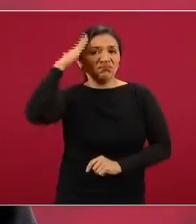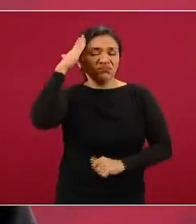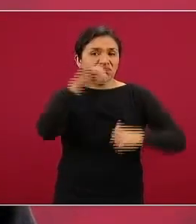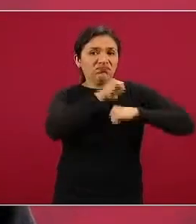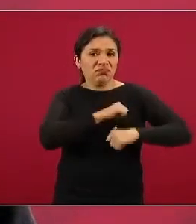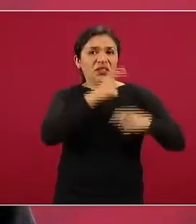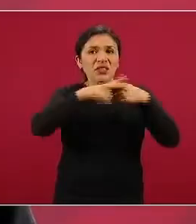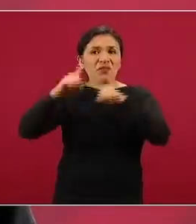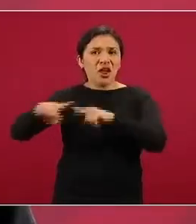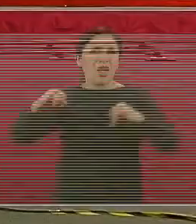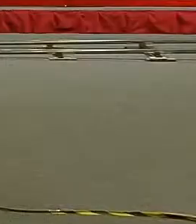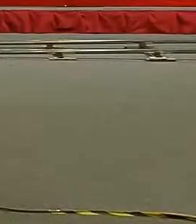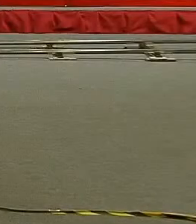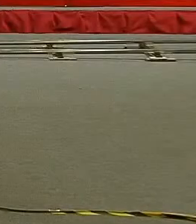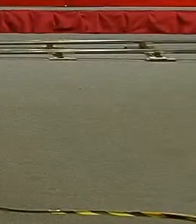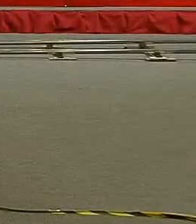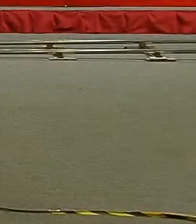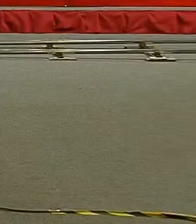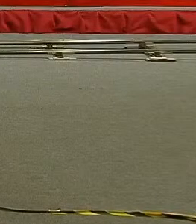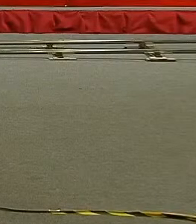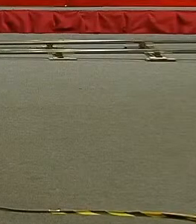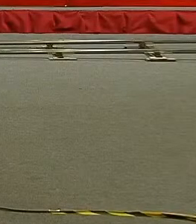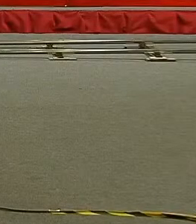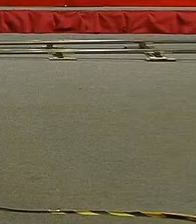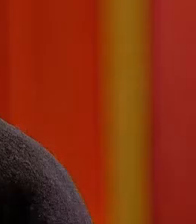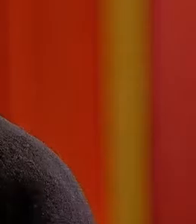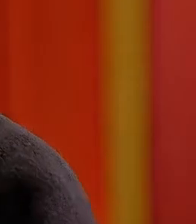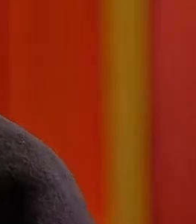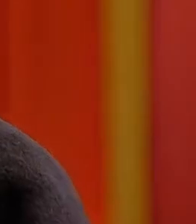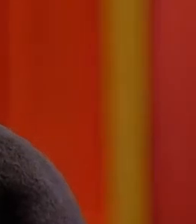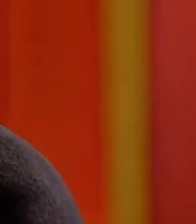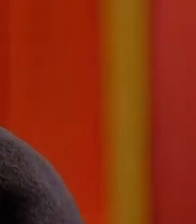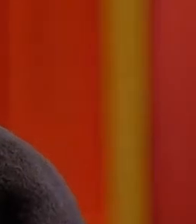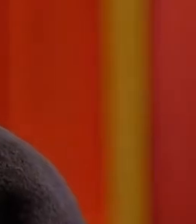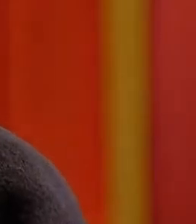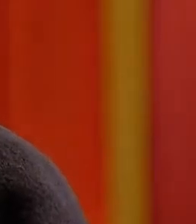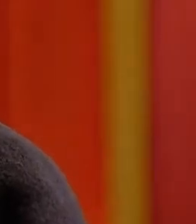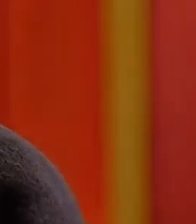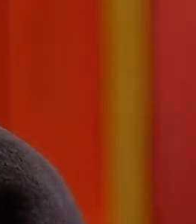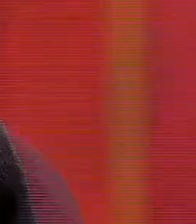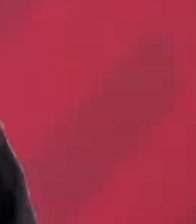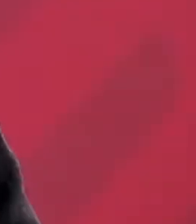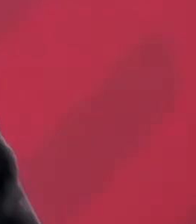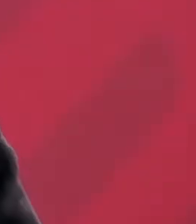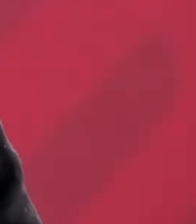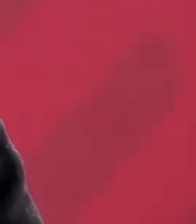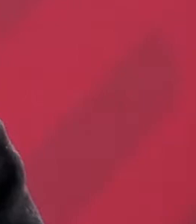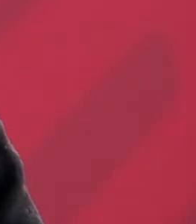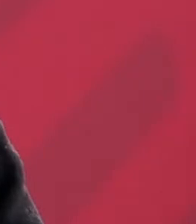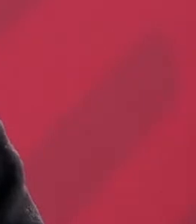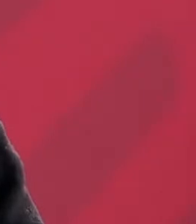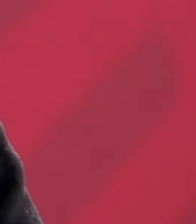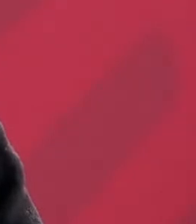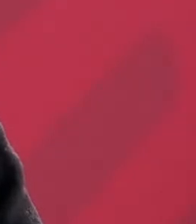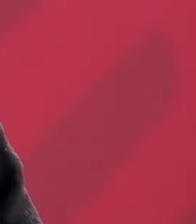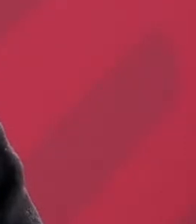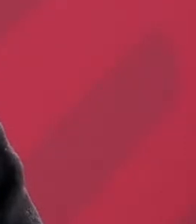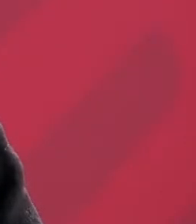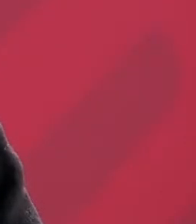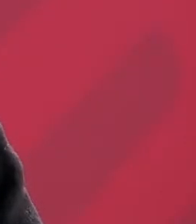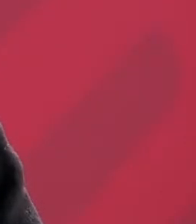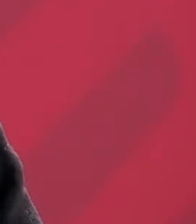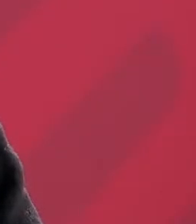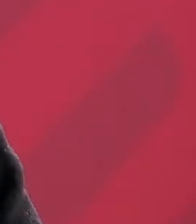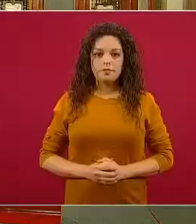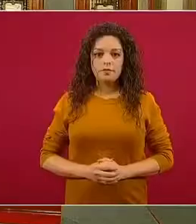de las dependencias federales, en los gobiernos estatales también, empezando por las personas titulares del Poder